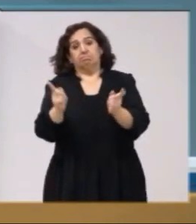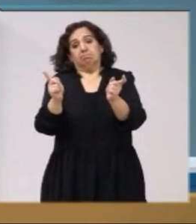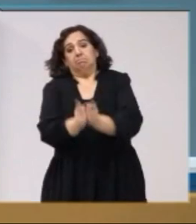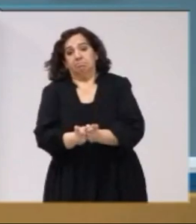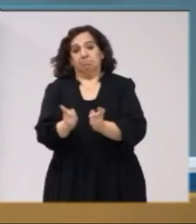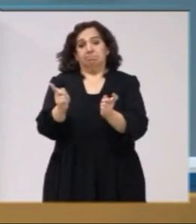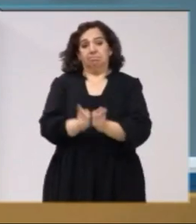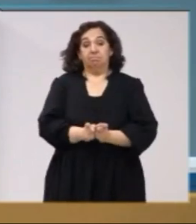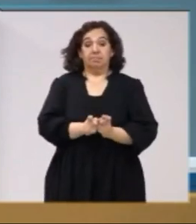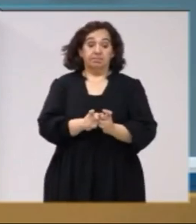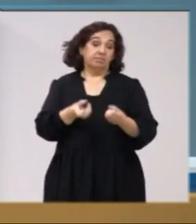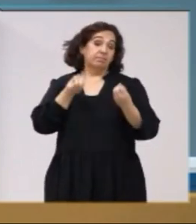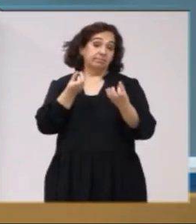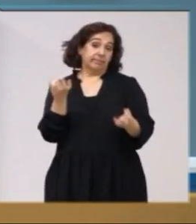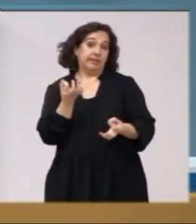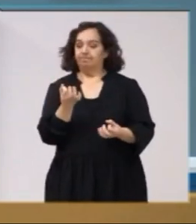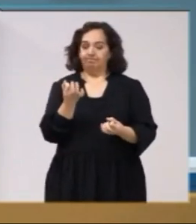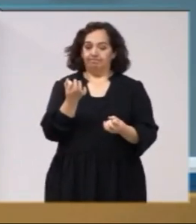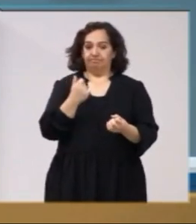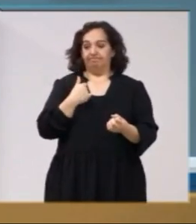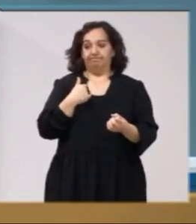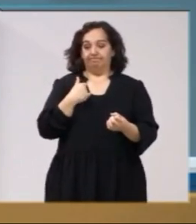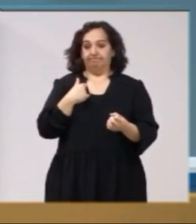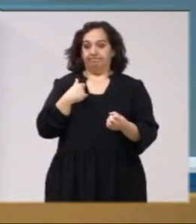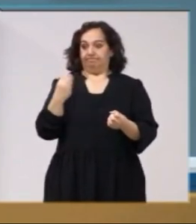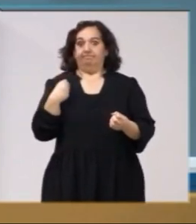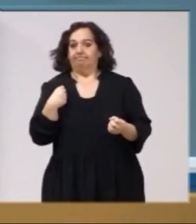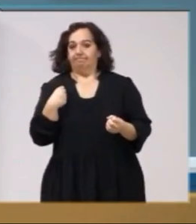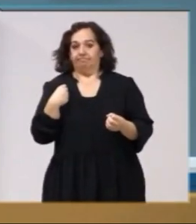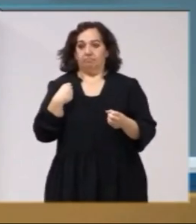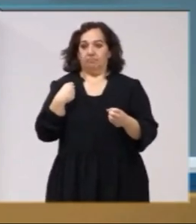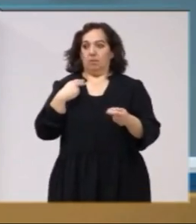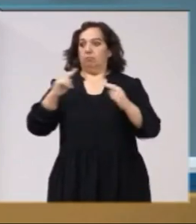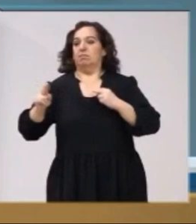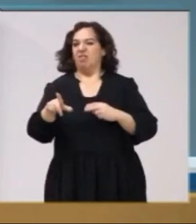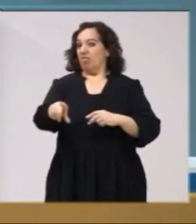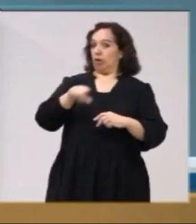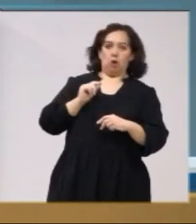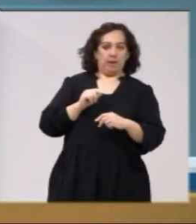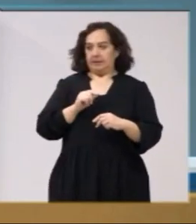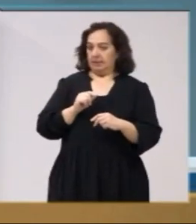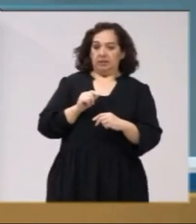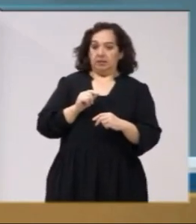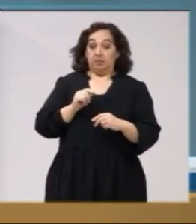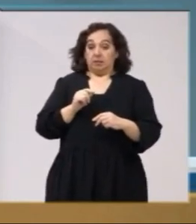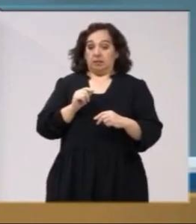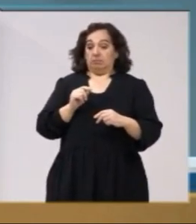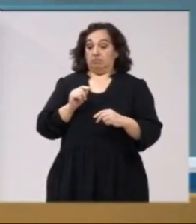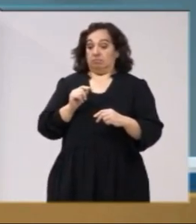comentando que no quería tomar decisiones ni dar una